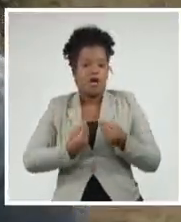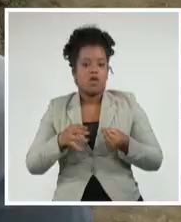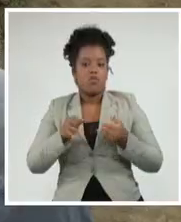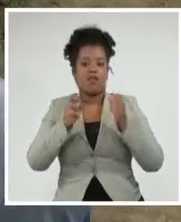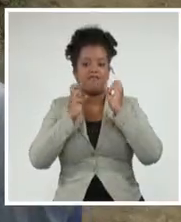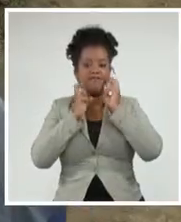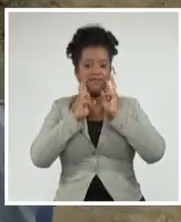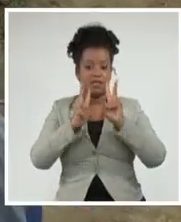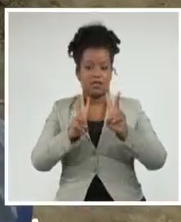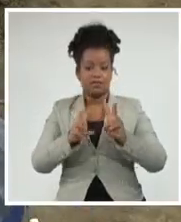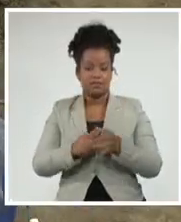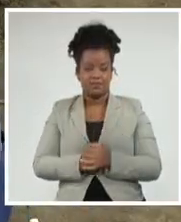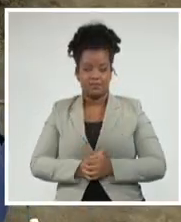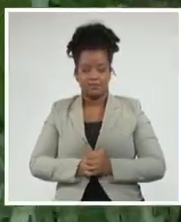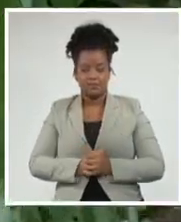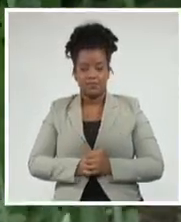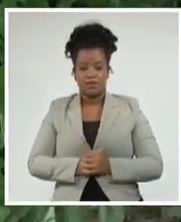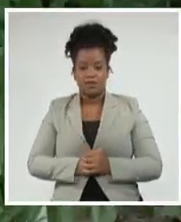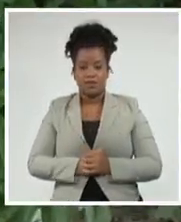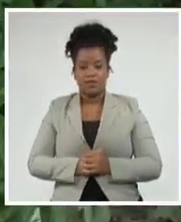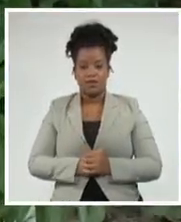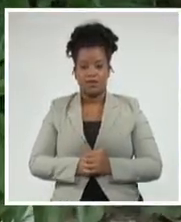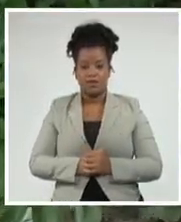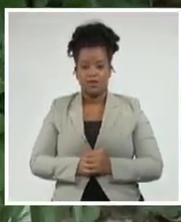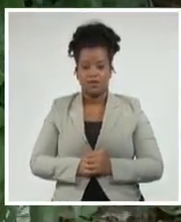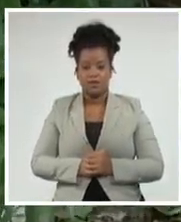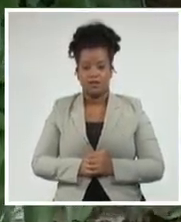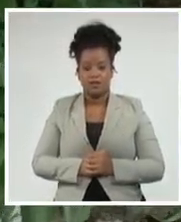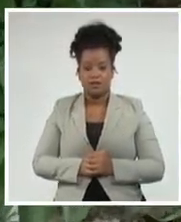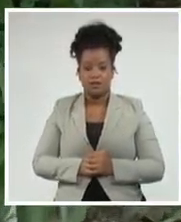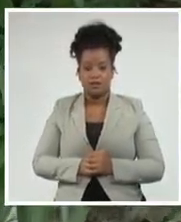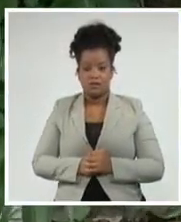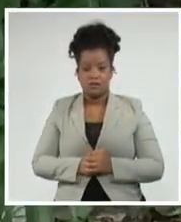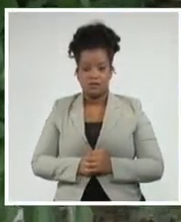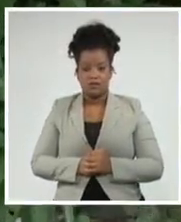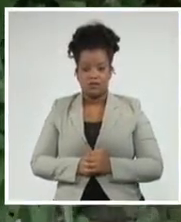Desde Granma, Lisset Márquez, Sistema Informativo de la Televisión Cubana.